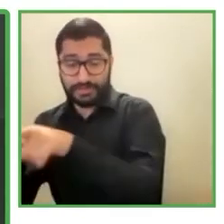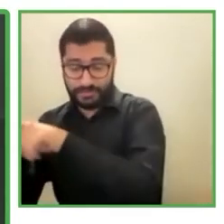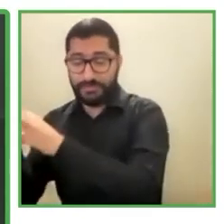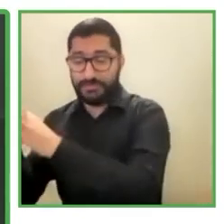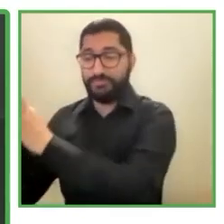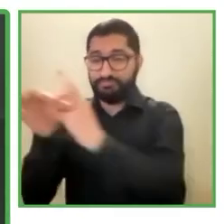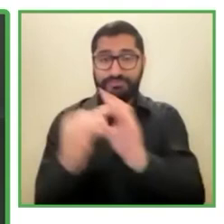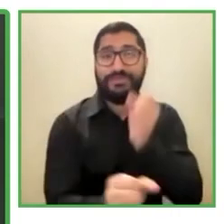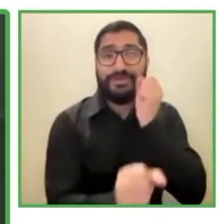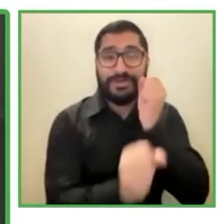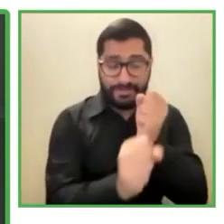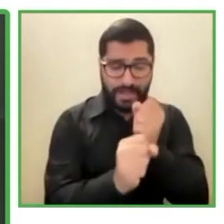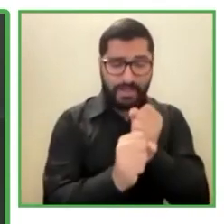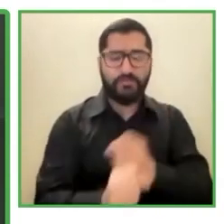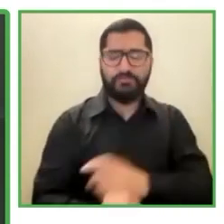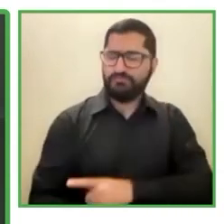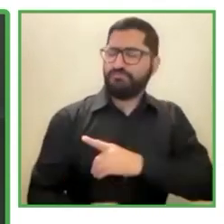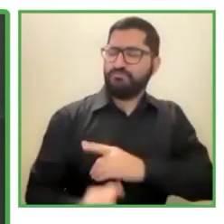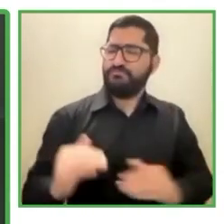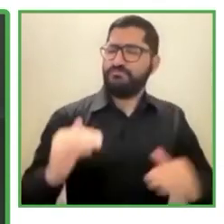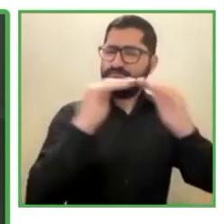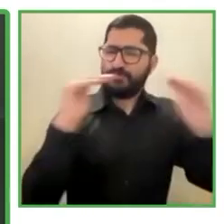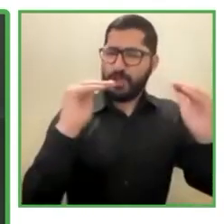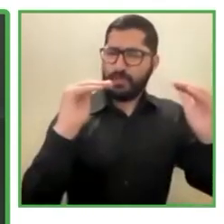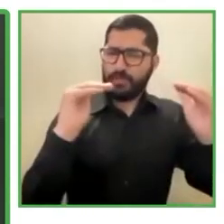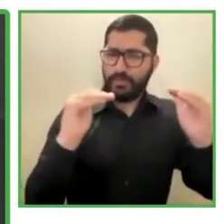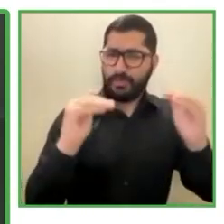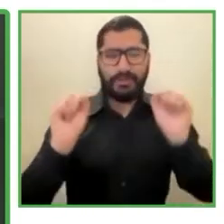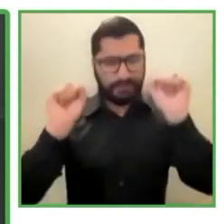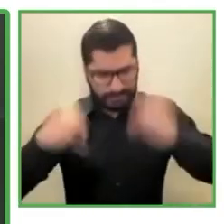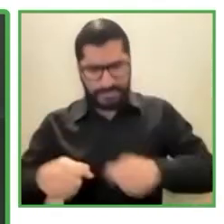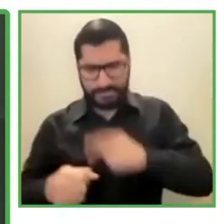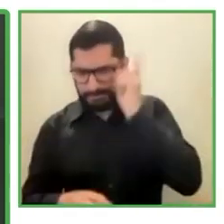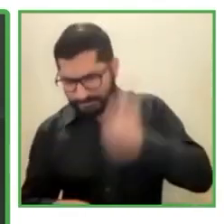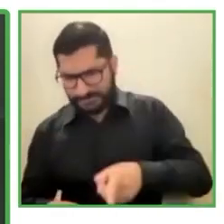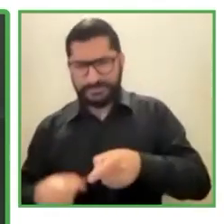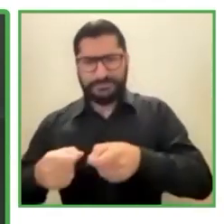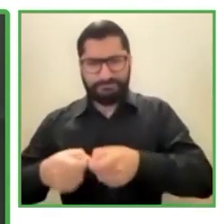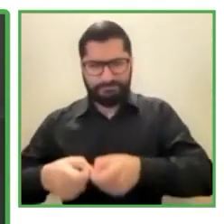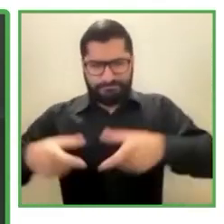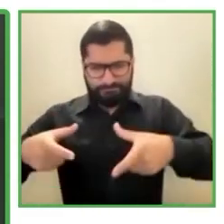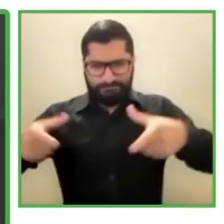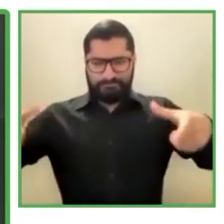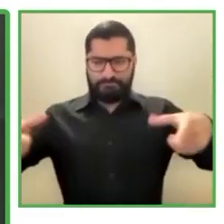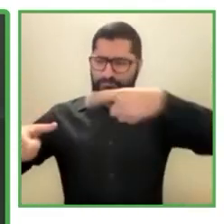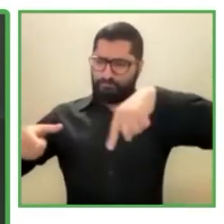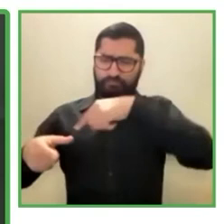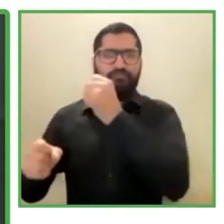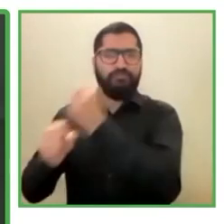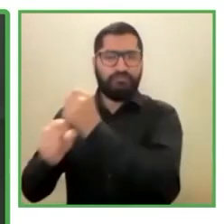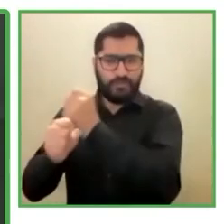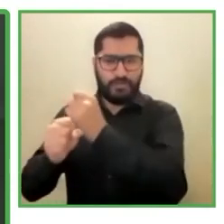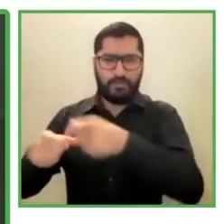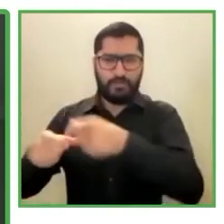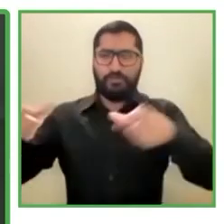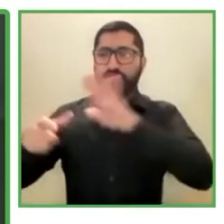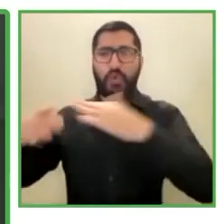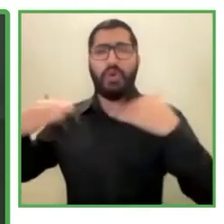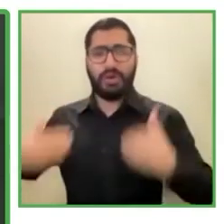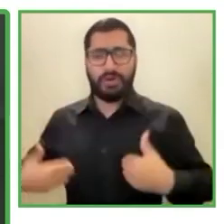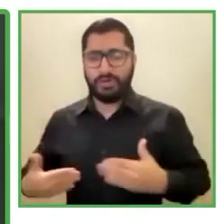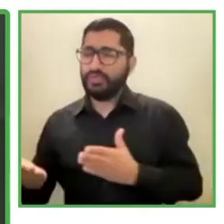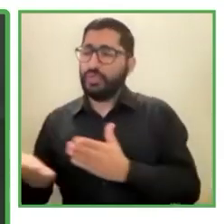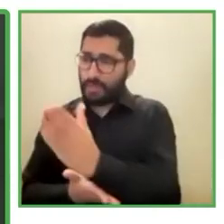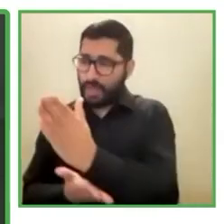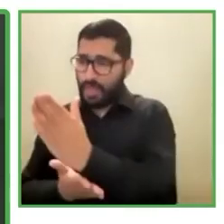Tenemos que ampliar en forma más decisiva nuestro trabajo por los derechos de las personas con discapacidad. La Organización